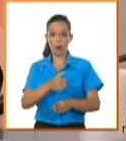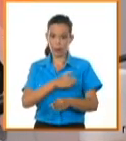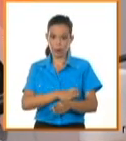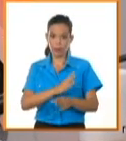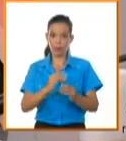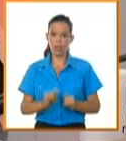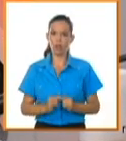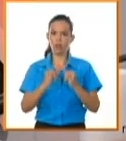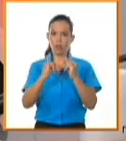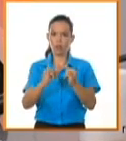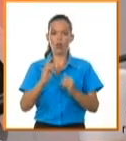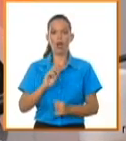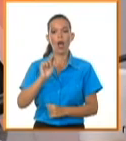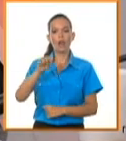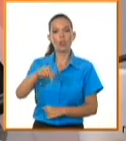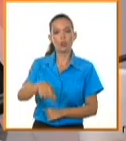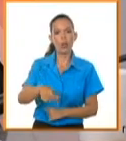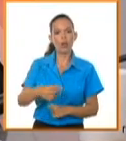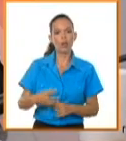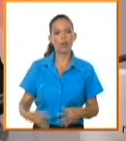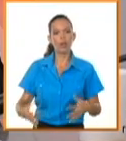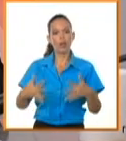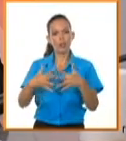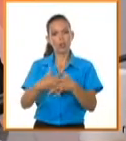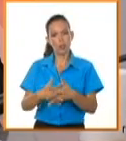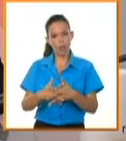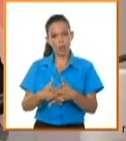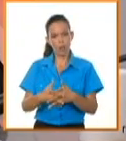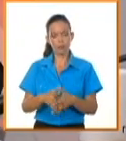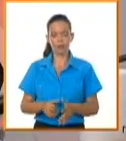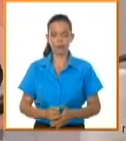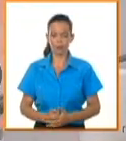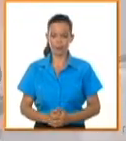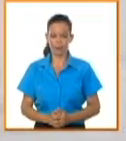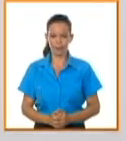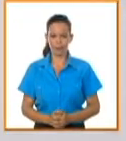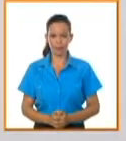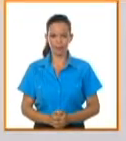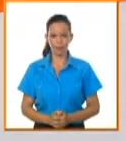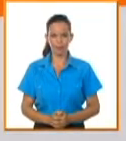precisamente tiene que ver también con el tema de nuestra mesa redonda